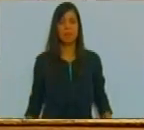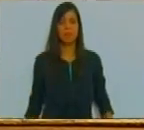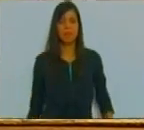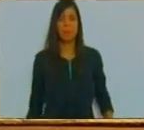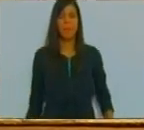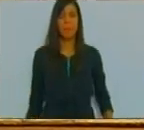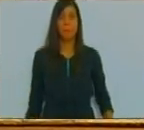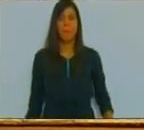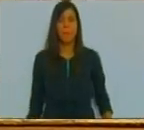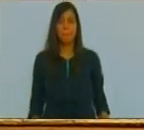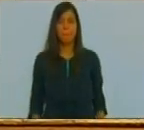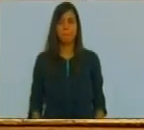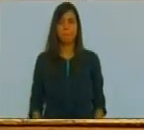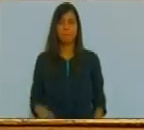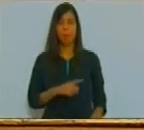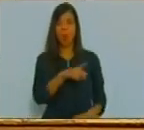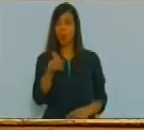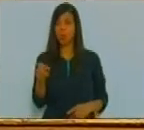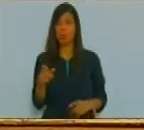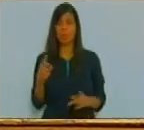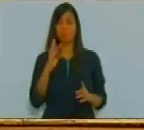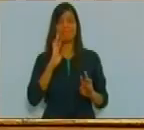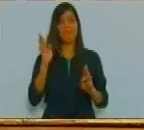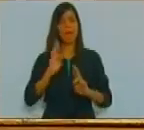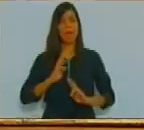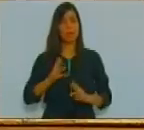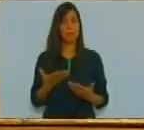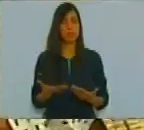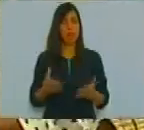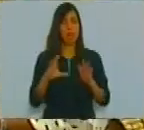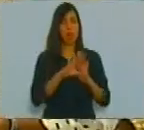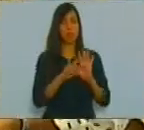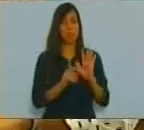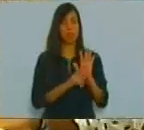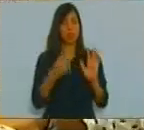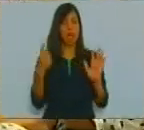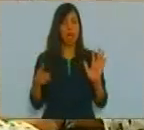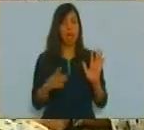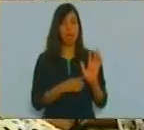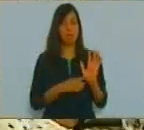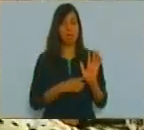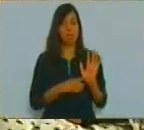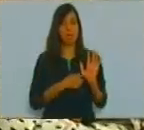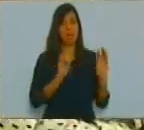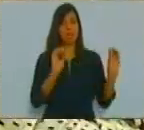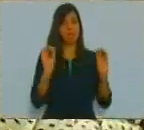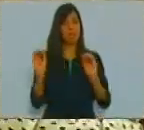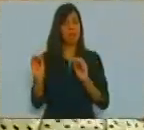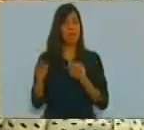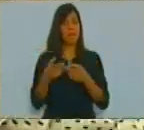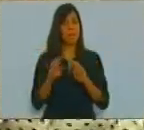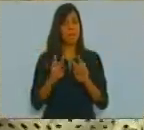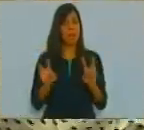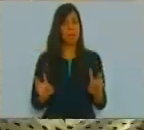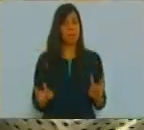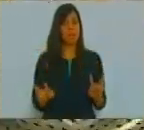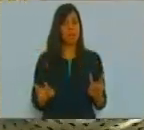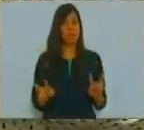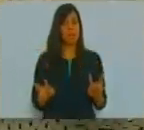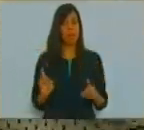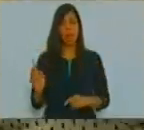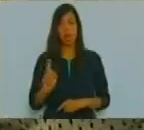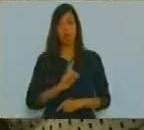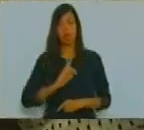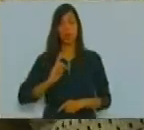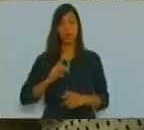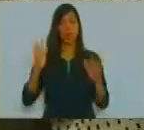constituyentes y distinguidas constituyentes si no están está constituyente que fue convocada para la paz si no está en nuestras